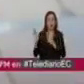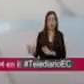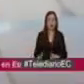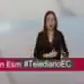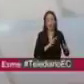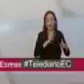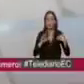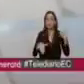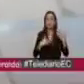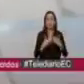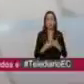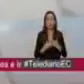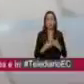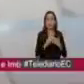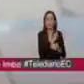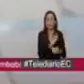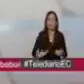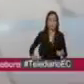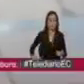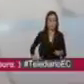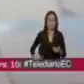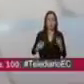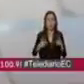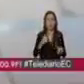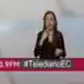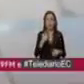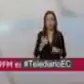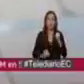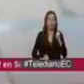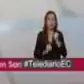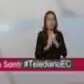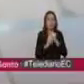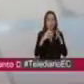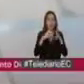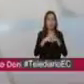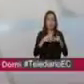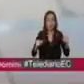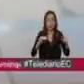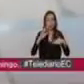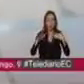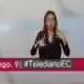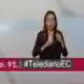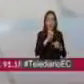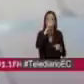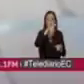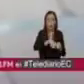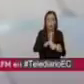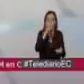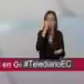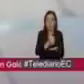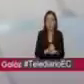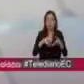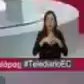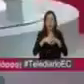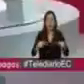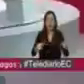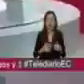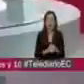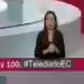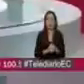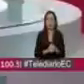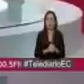toca a todos arrimar el hombro' poner de nuestra parte y buscar la mejor manera de salir delante esta crisis sin afectar matrícula la calidad educativa de nuestros jóvenes haberes